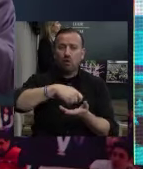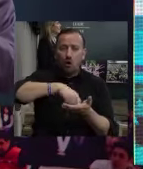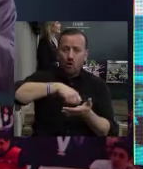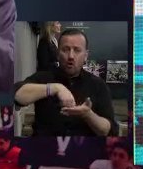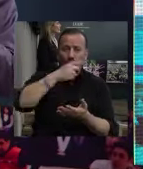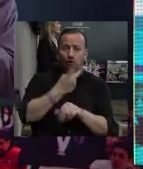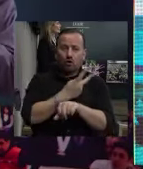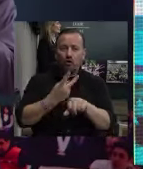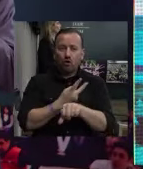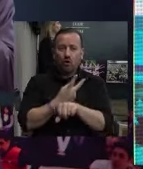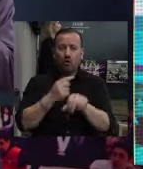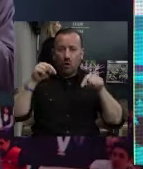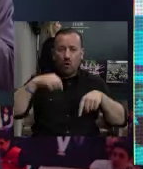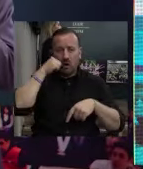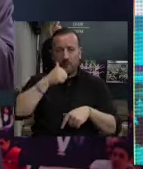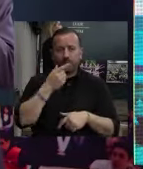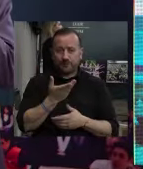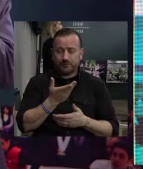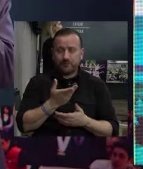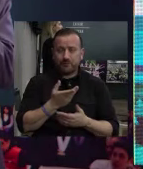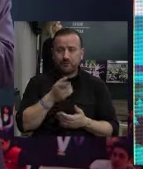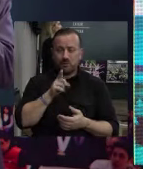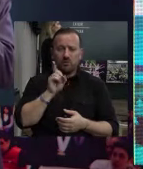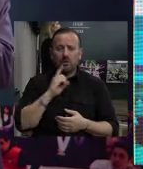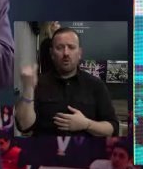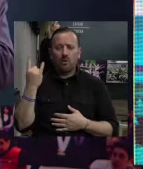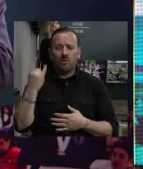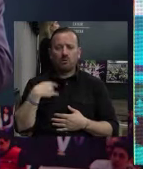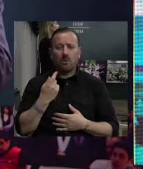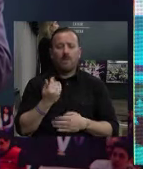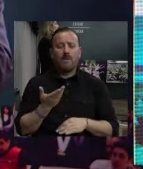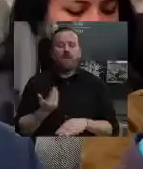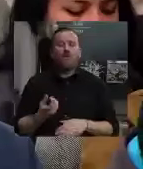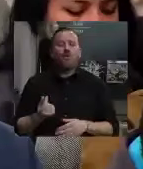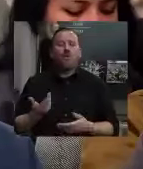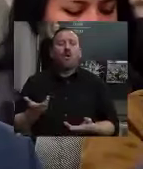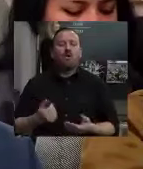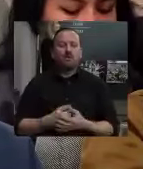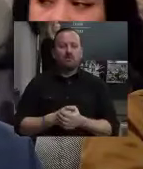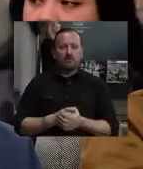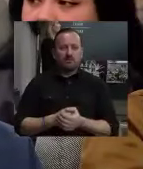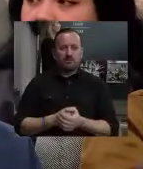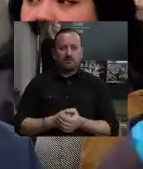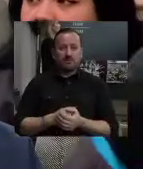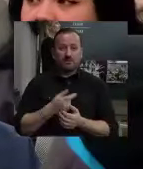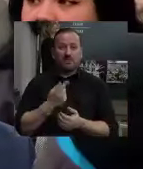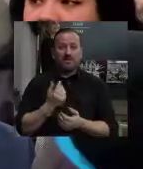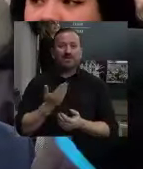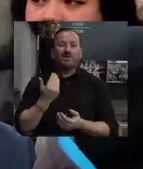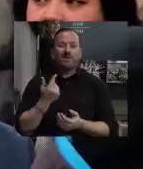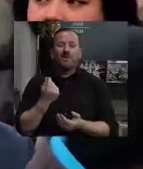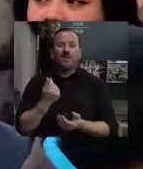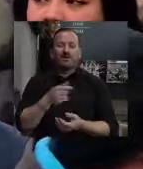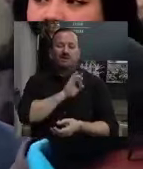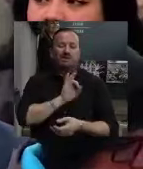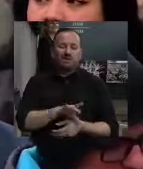2s horas de hoy tu día tú ya estás en la universidad Cuánto me cobrarías Dame un valor en pesos